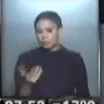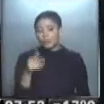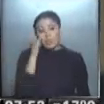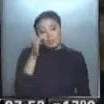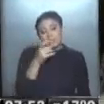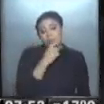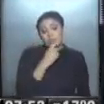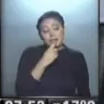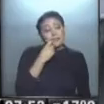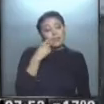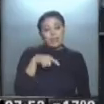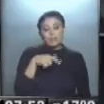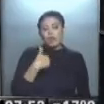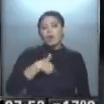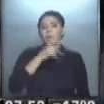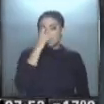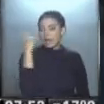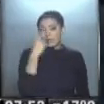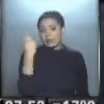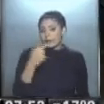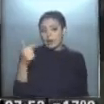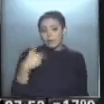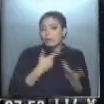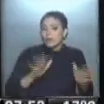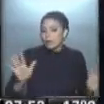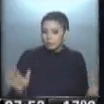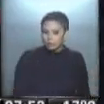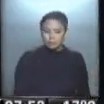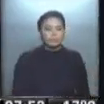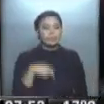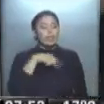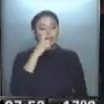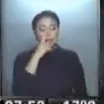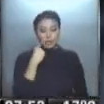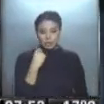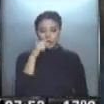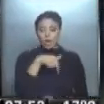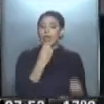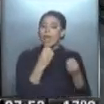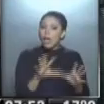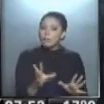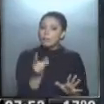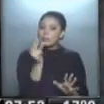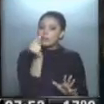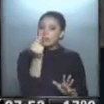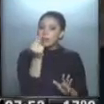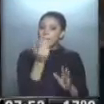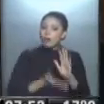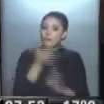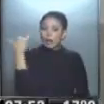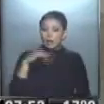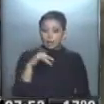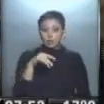demasiado para la frecuencia que anda normalmente el servicio. En una jornada donde hoy comienza a regir el aumento